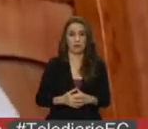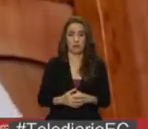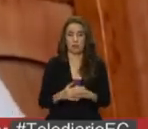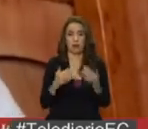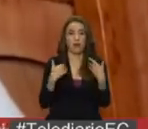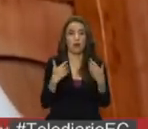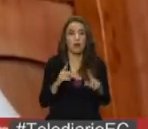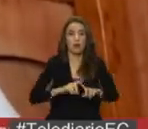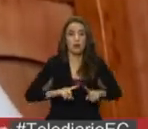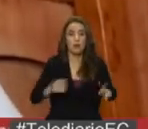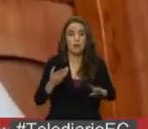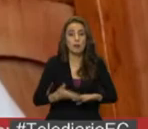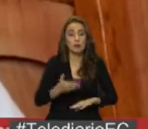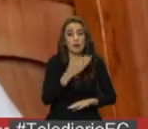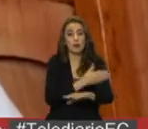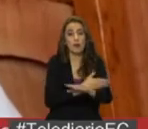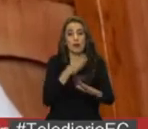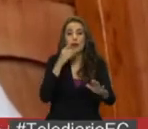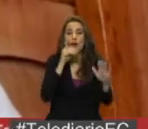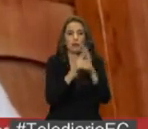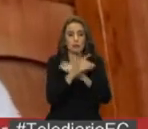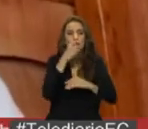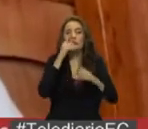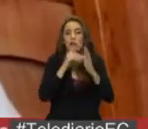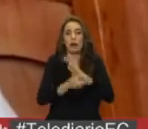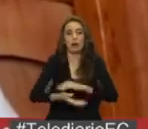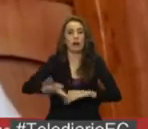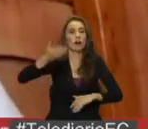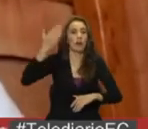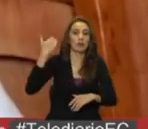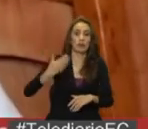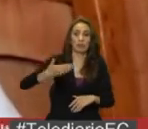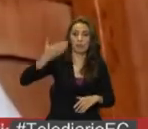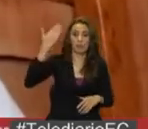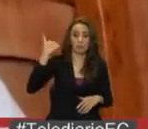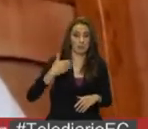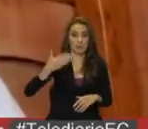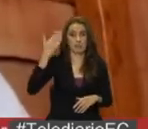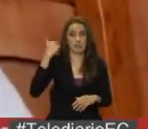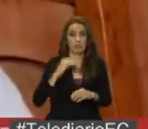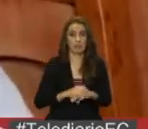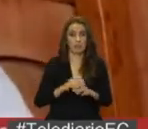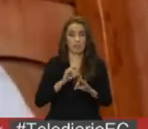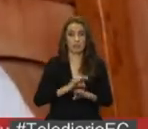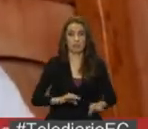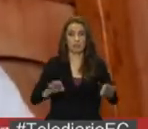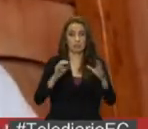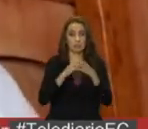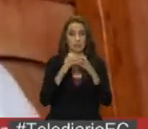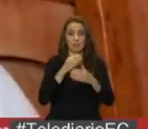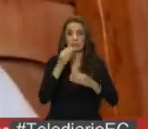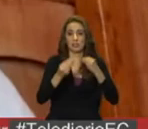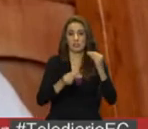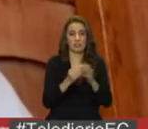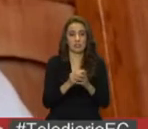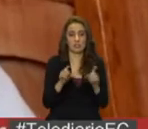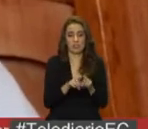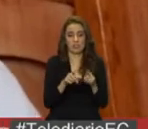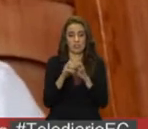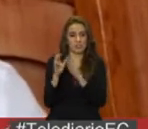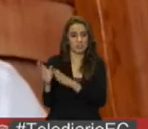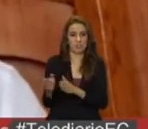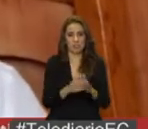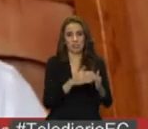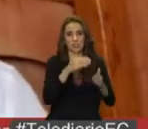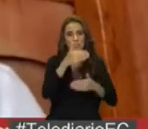diga los anteriores que venimos denunciando desde la Comisión Nacional Anticorrupción desde hace años atrás. Nos dan